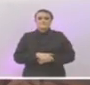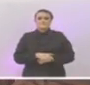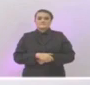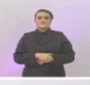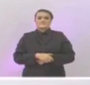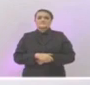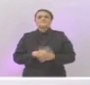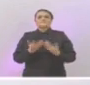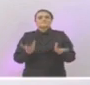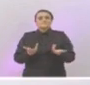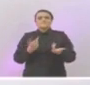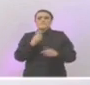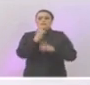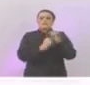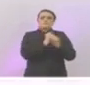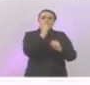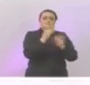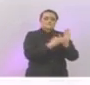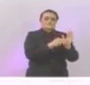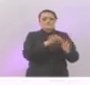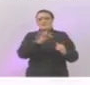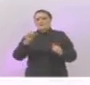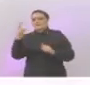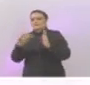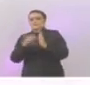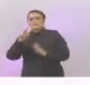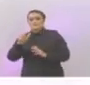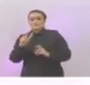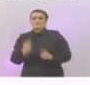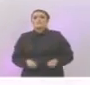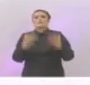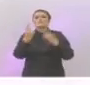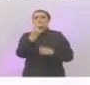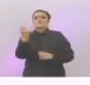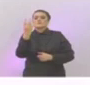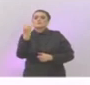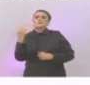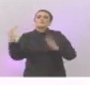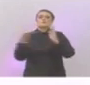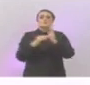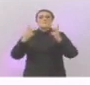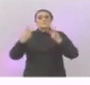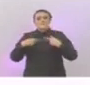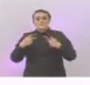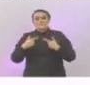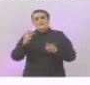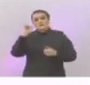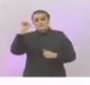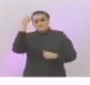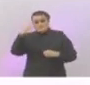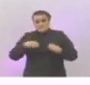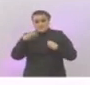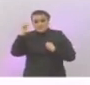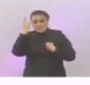Esto significa que entre 2014 y 2018, más de 109 mil potosinos superaron la pobreza